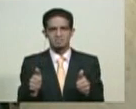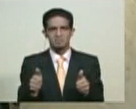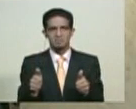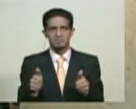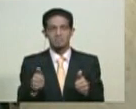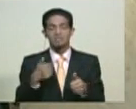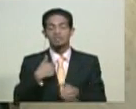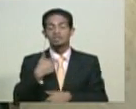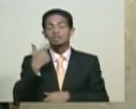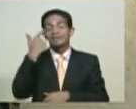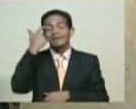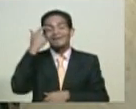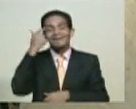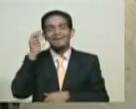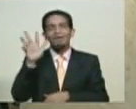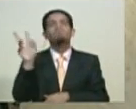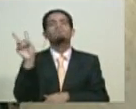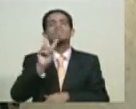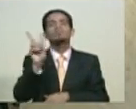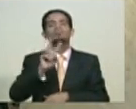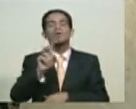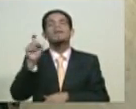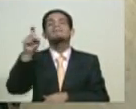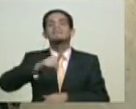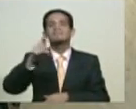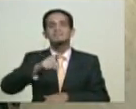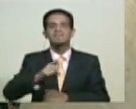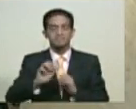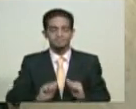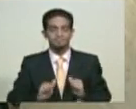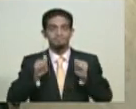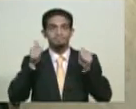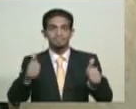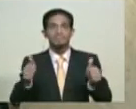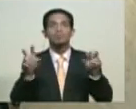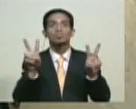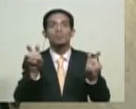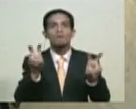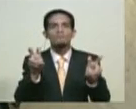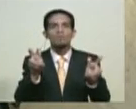Creo que Venezuela necesita un nuevo comienzo en el proceso económico